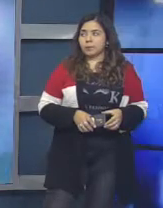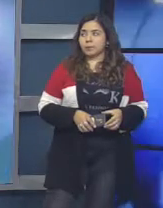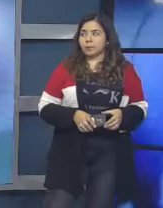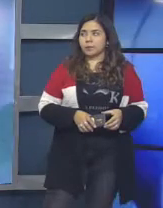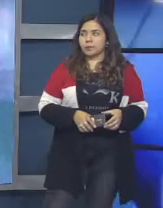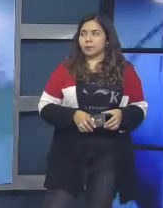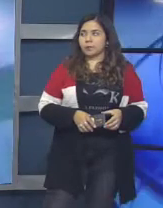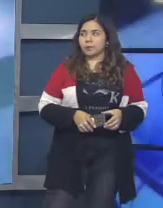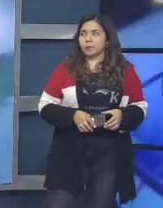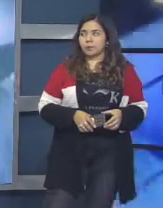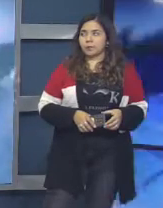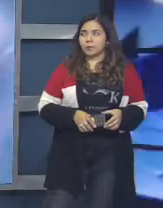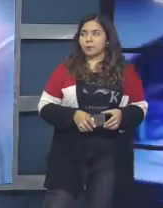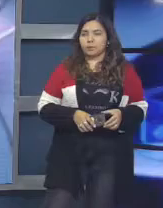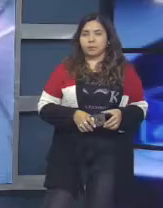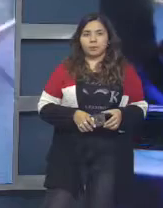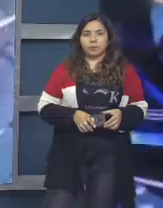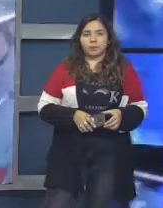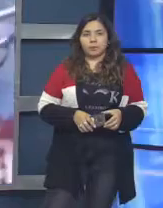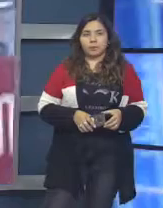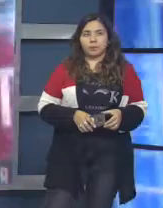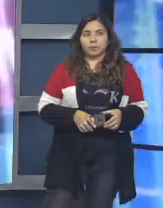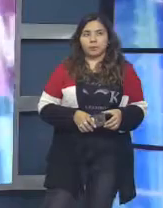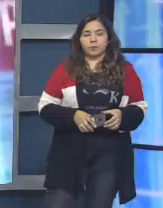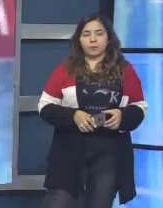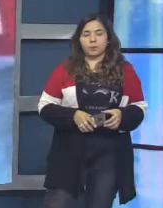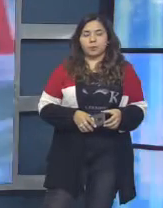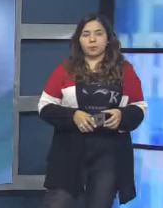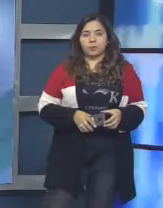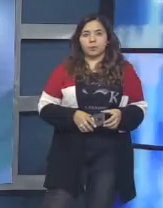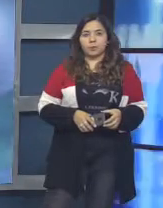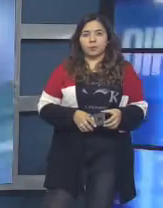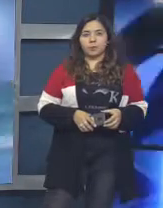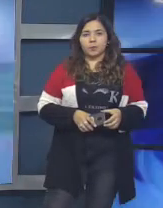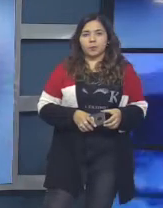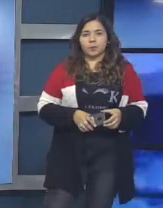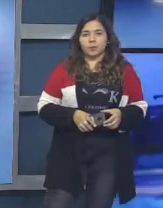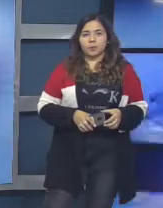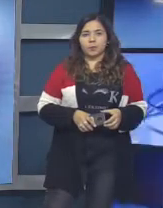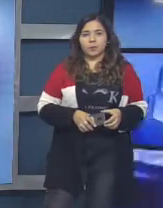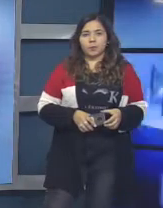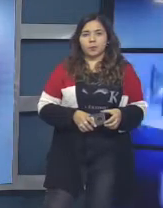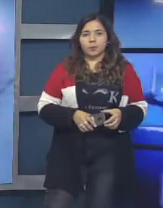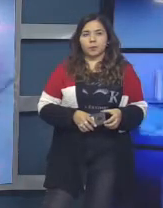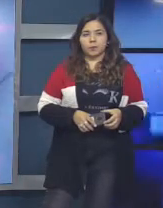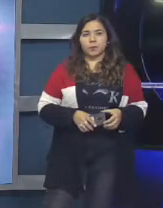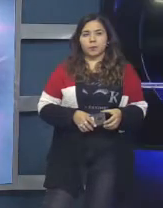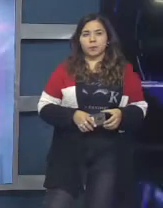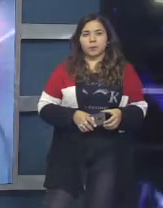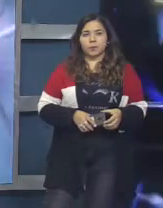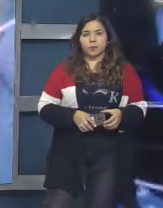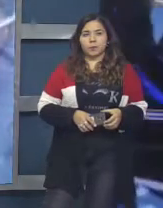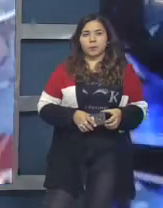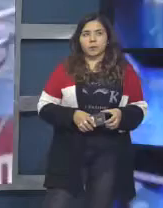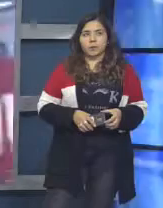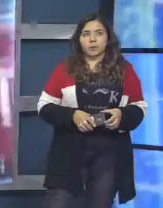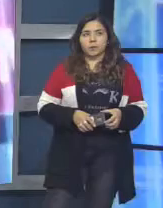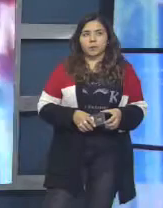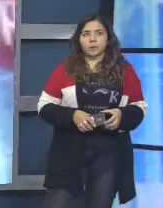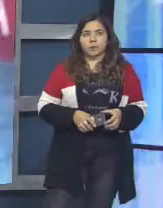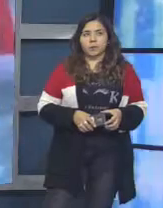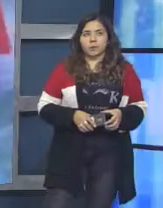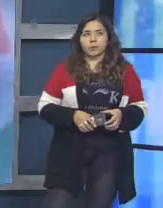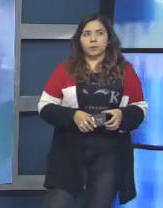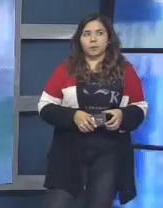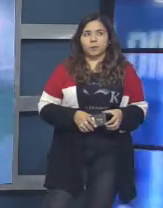a financiar esta devolución o este crédito? Bueno, esto lo va a financiar, en teoría,